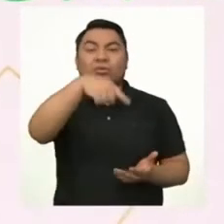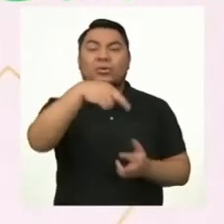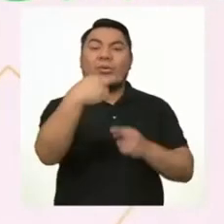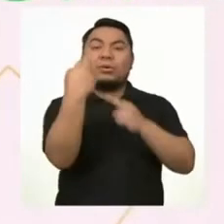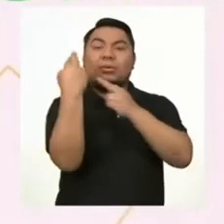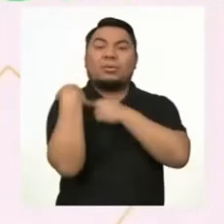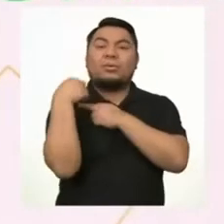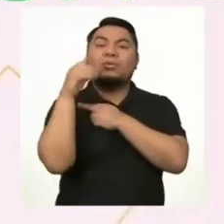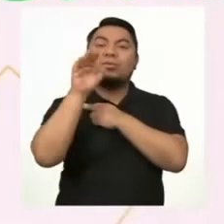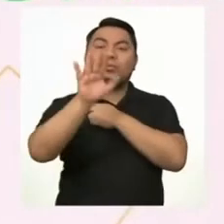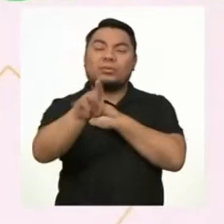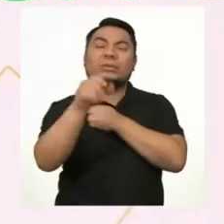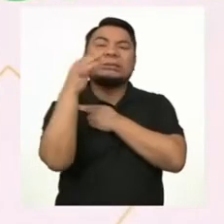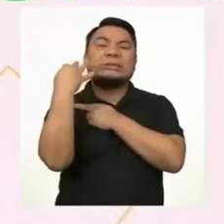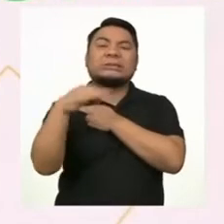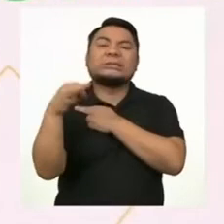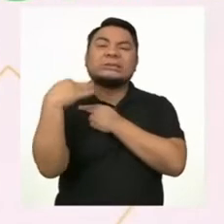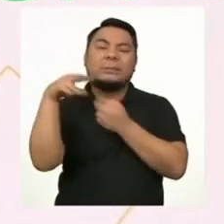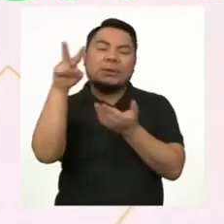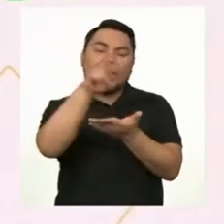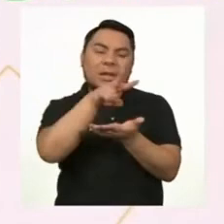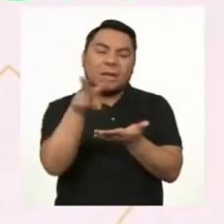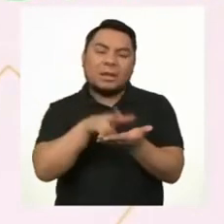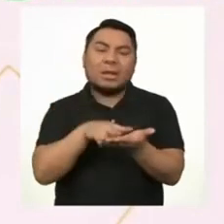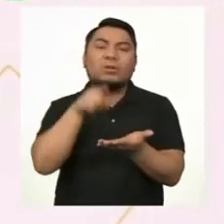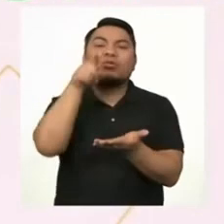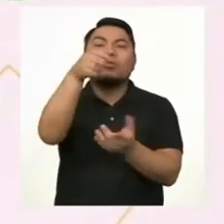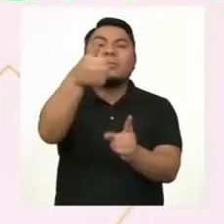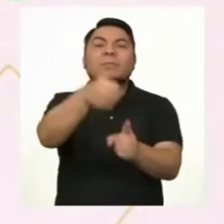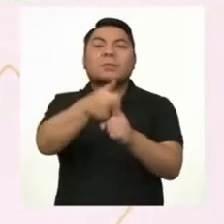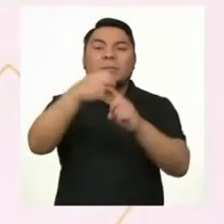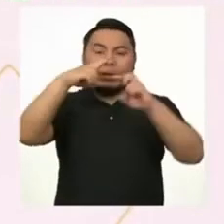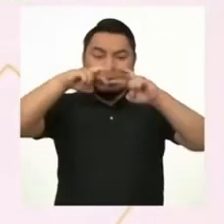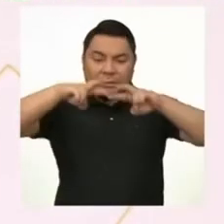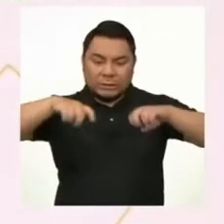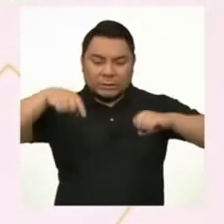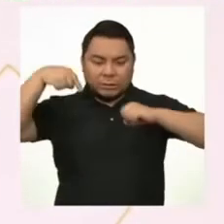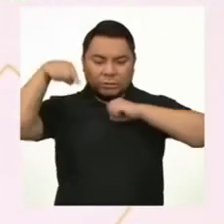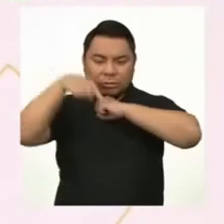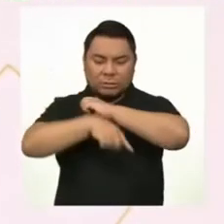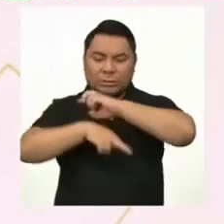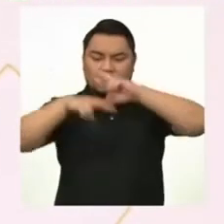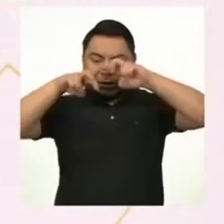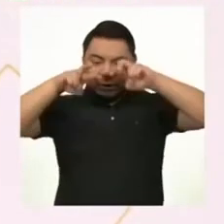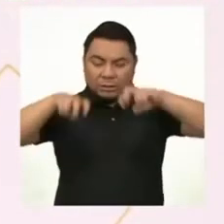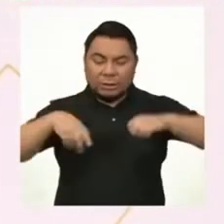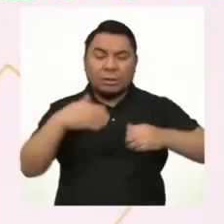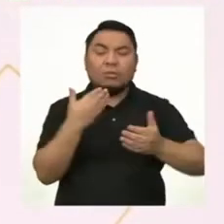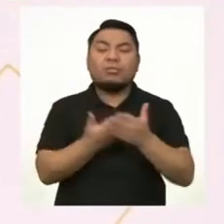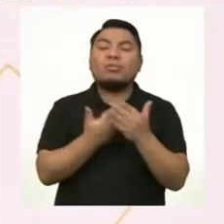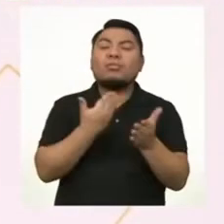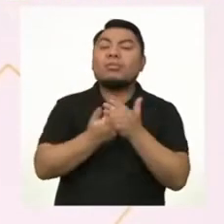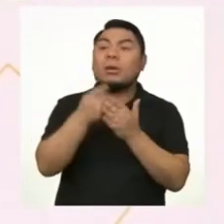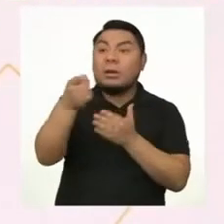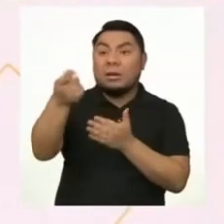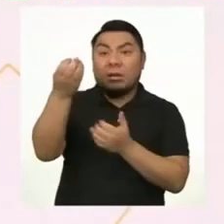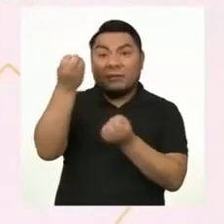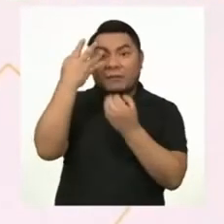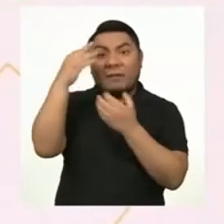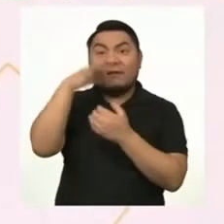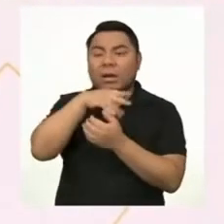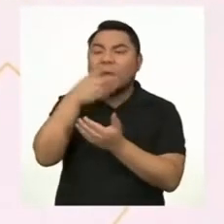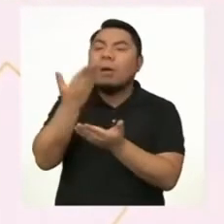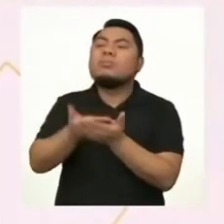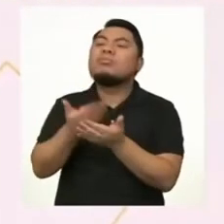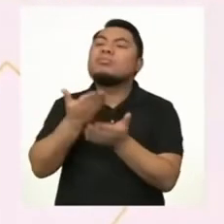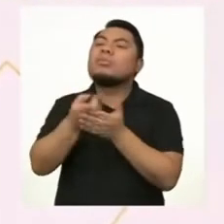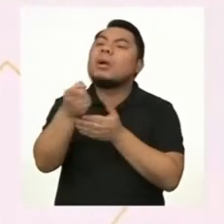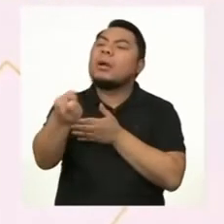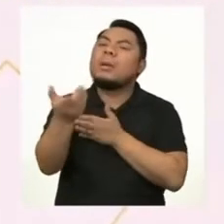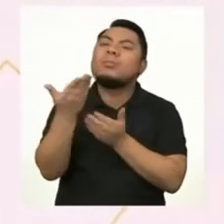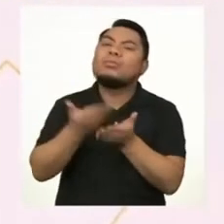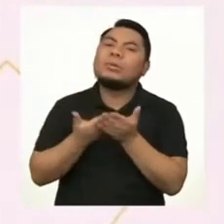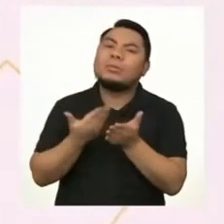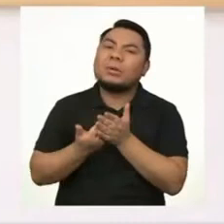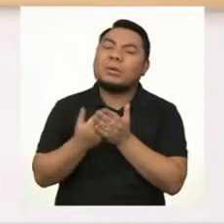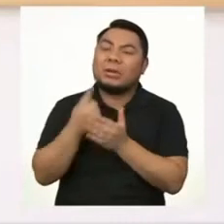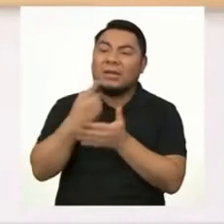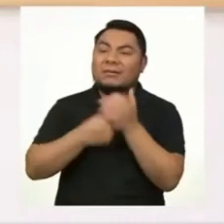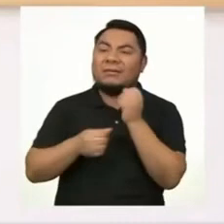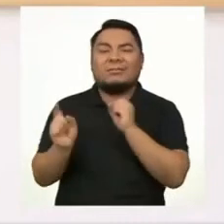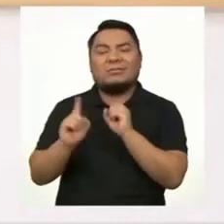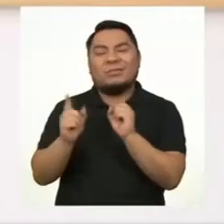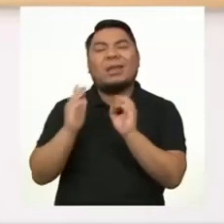está siempre leer, investigar e ir a la fuente original y verificar que esa información sea